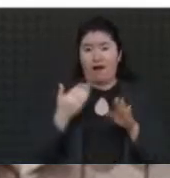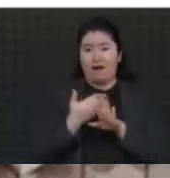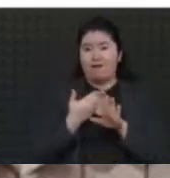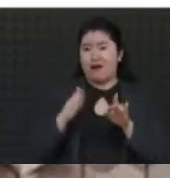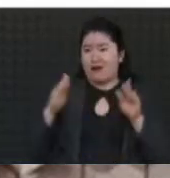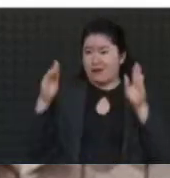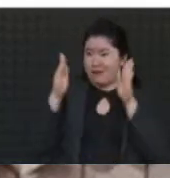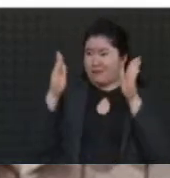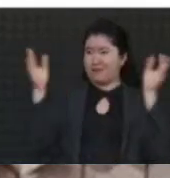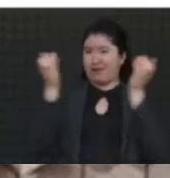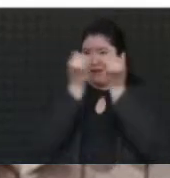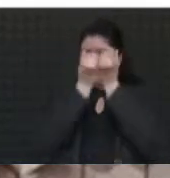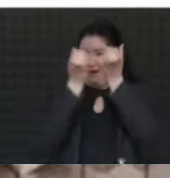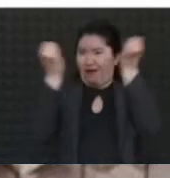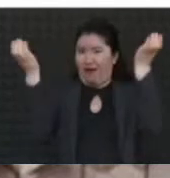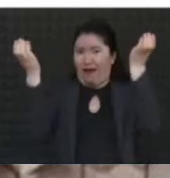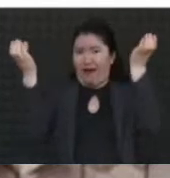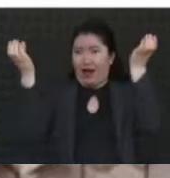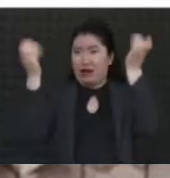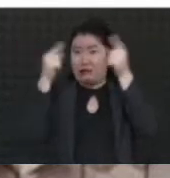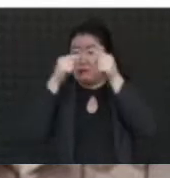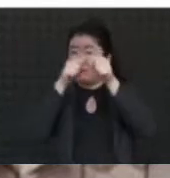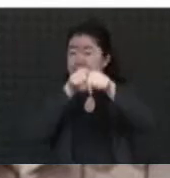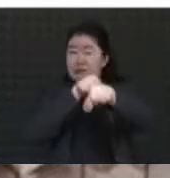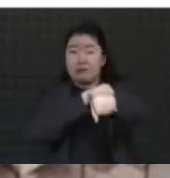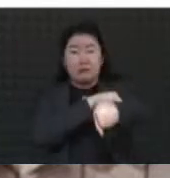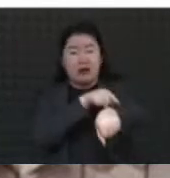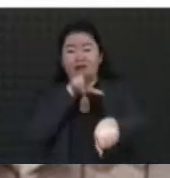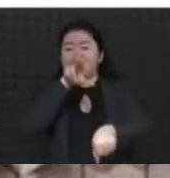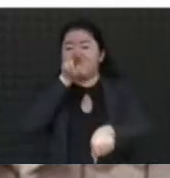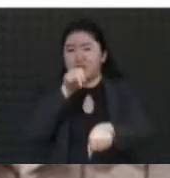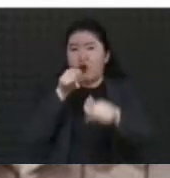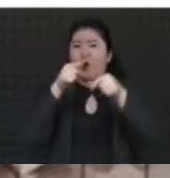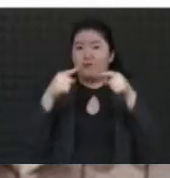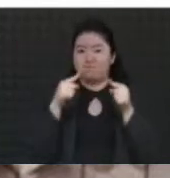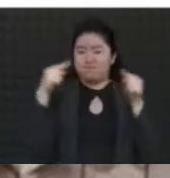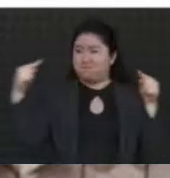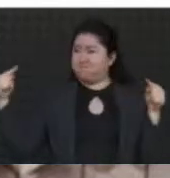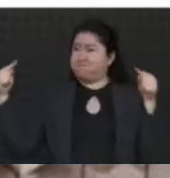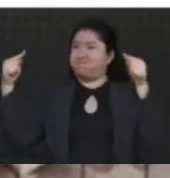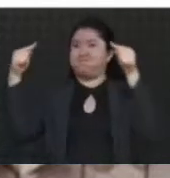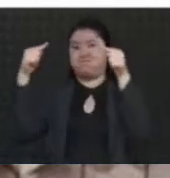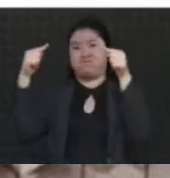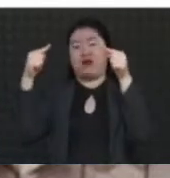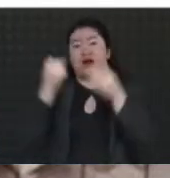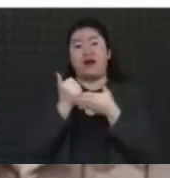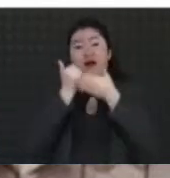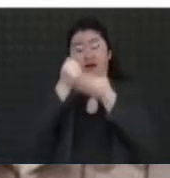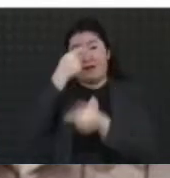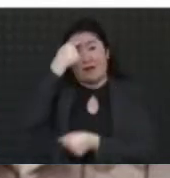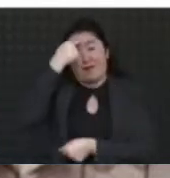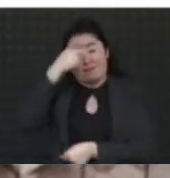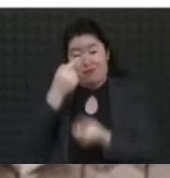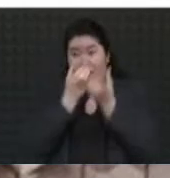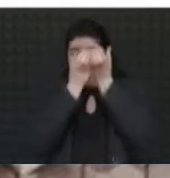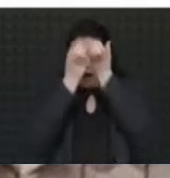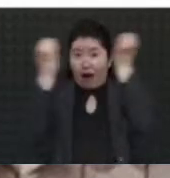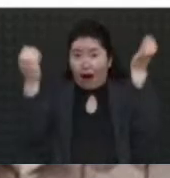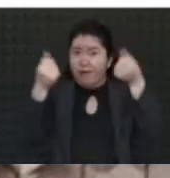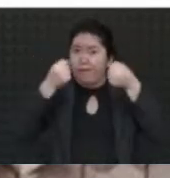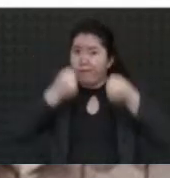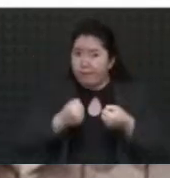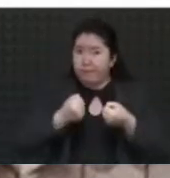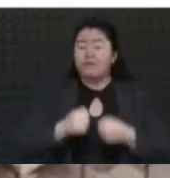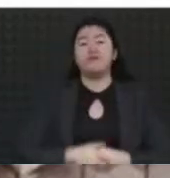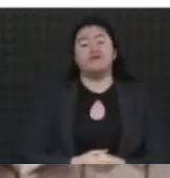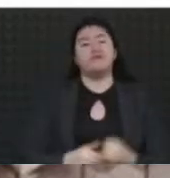de la viga. Y con esto estamos reforzando, le estamos dando mayor capacidad a la viga. Y también tiene una viga